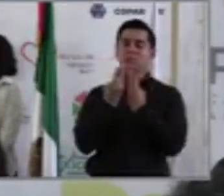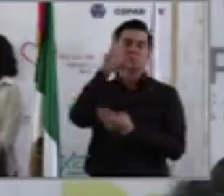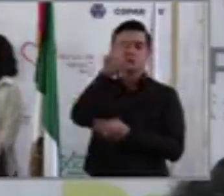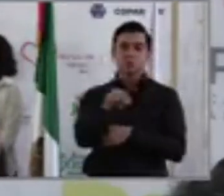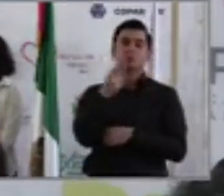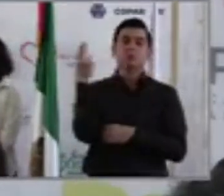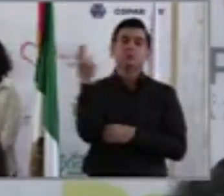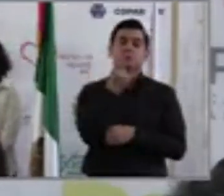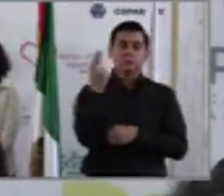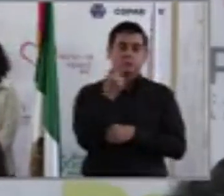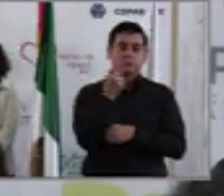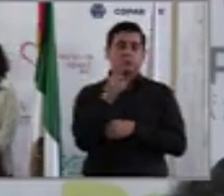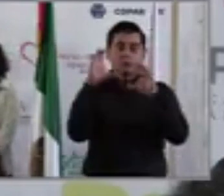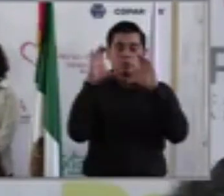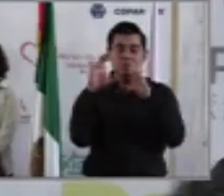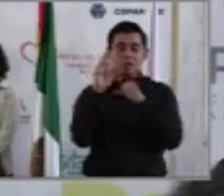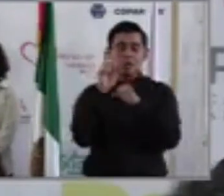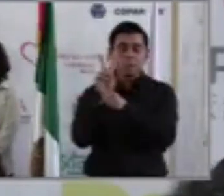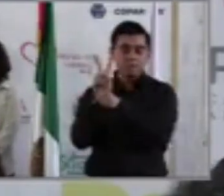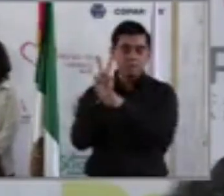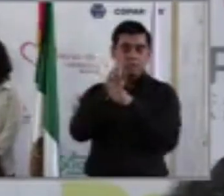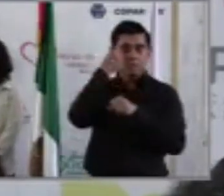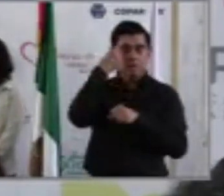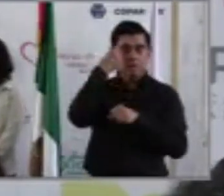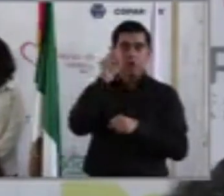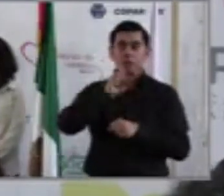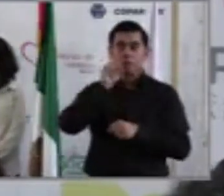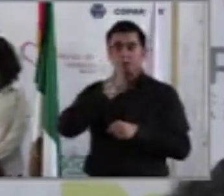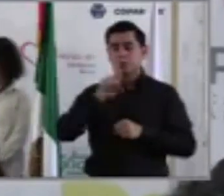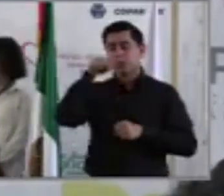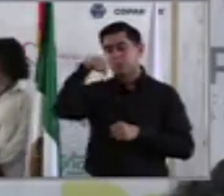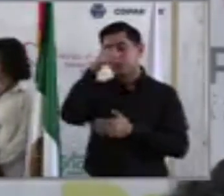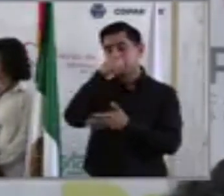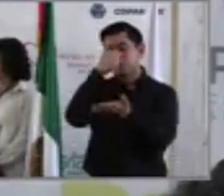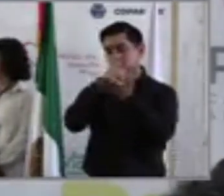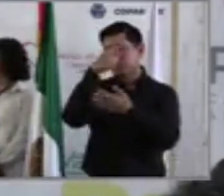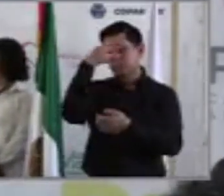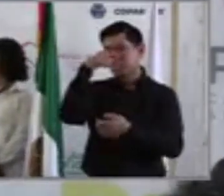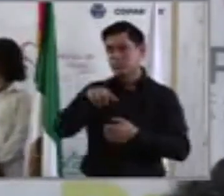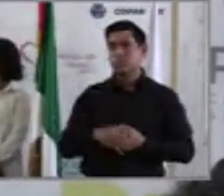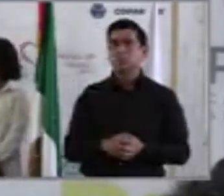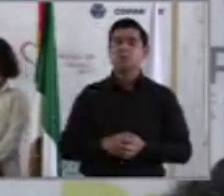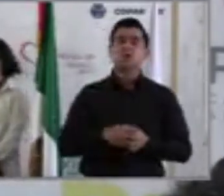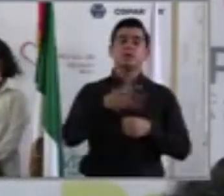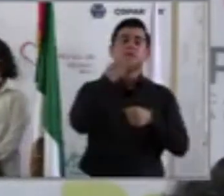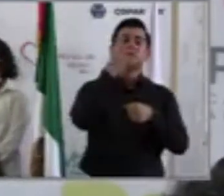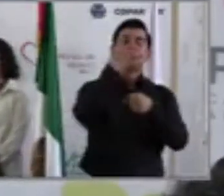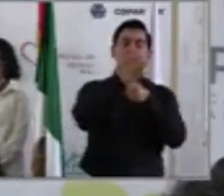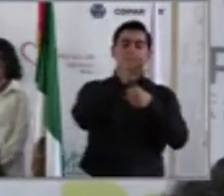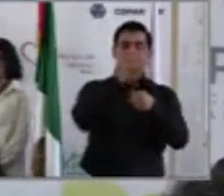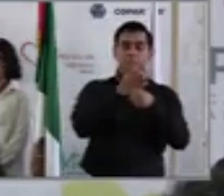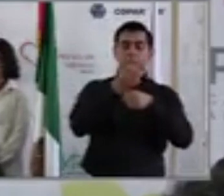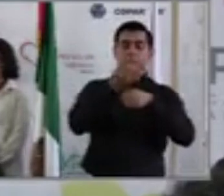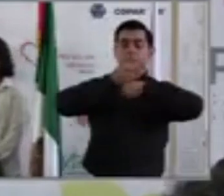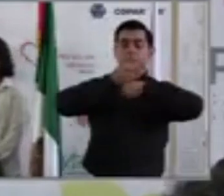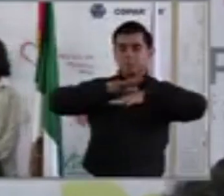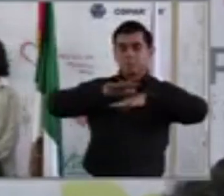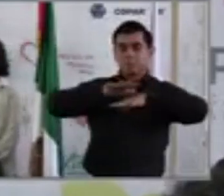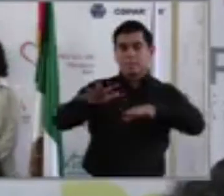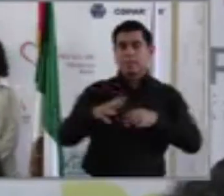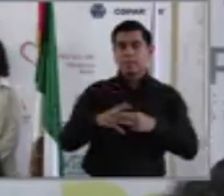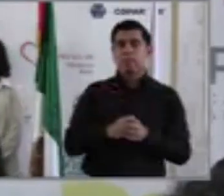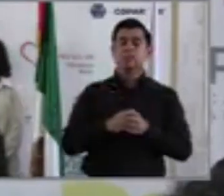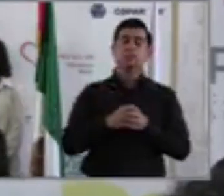y que muchos casos siguen impunes. La cuarta tiene que ver con el sistema penitenciario. Un